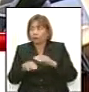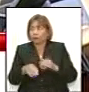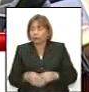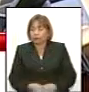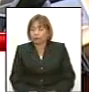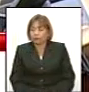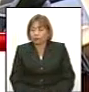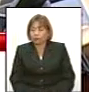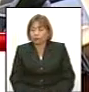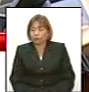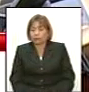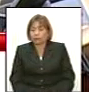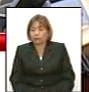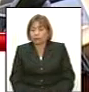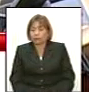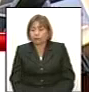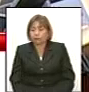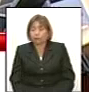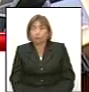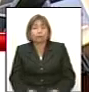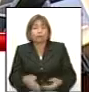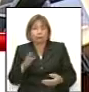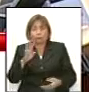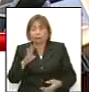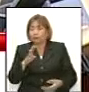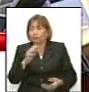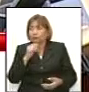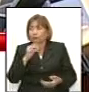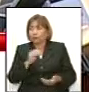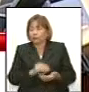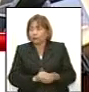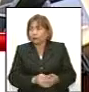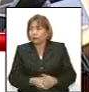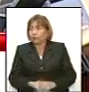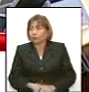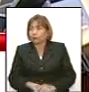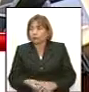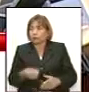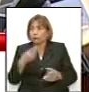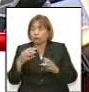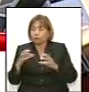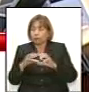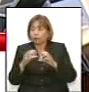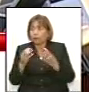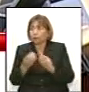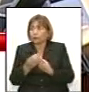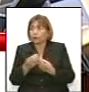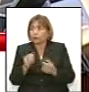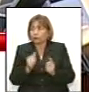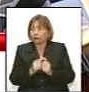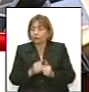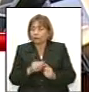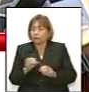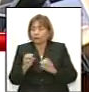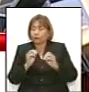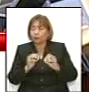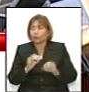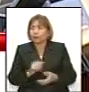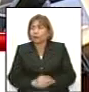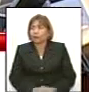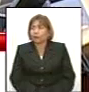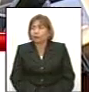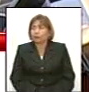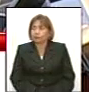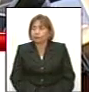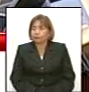del sistema de archivos. En cuanto a las consultas de la congresista María Melgarejo a través de la